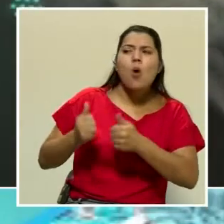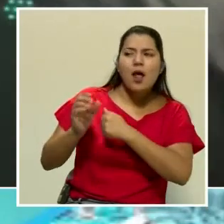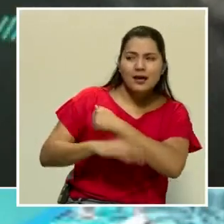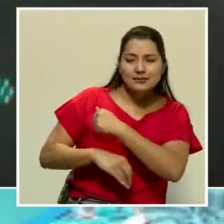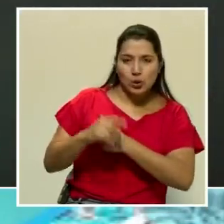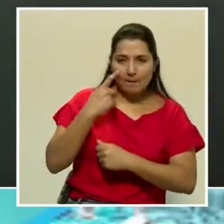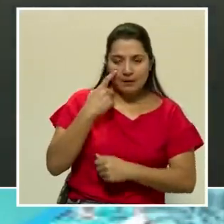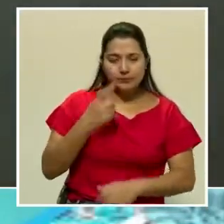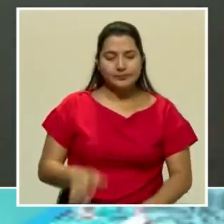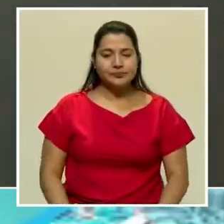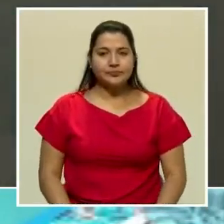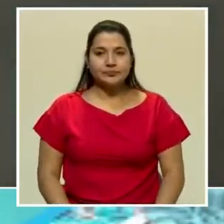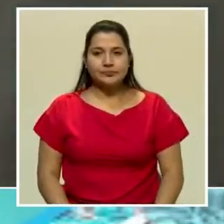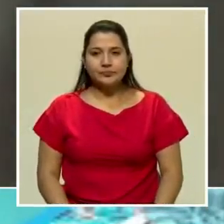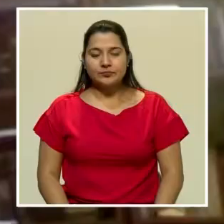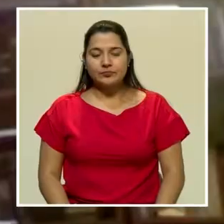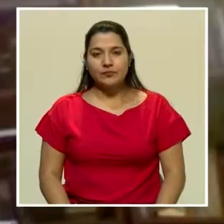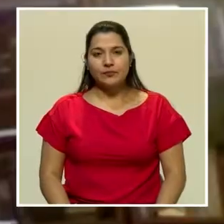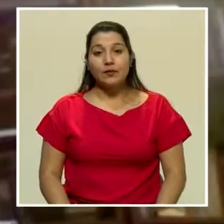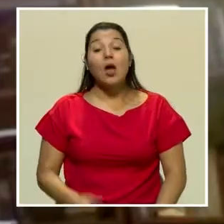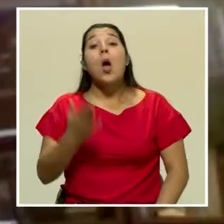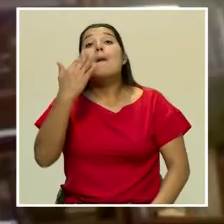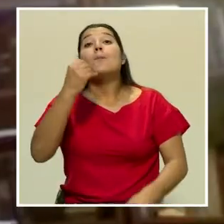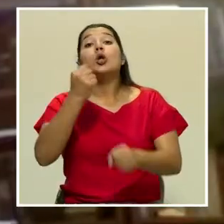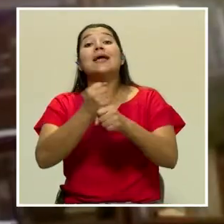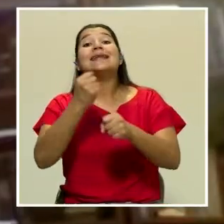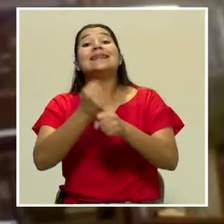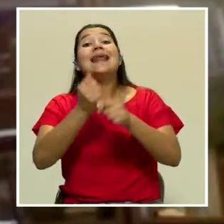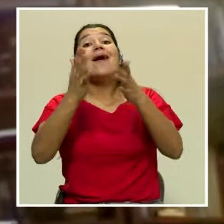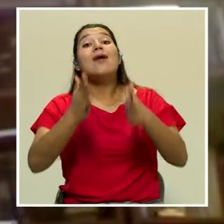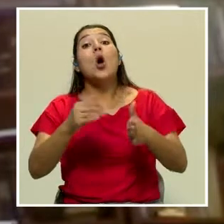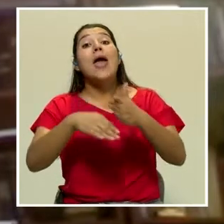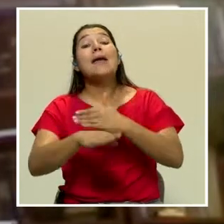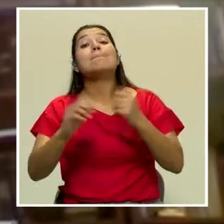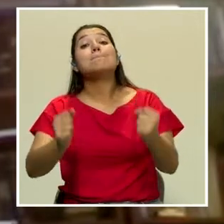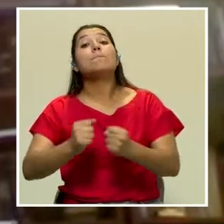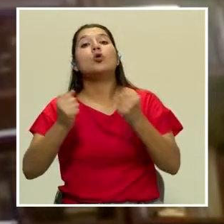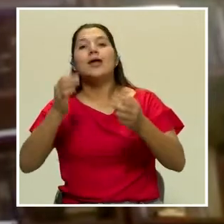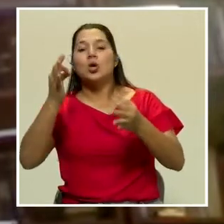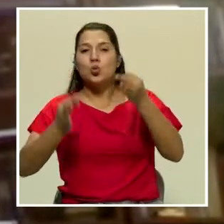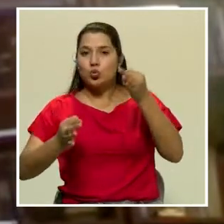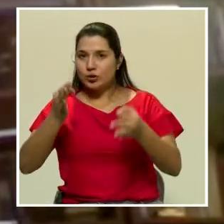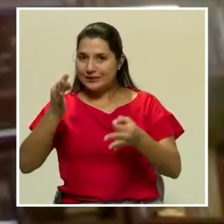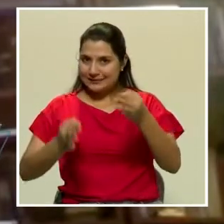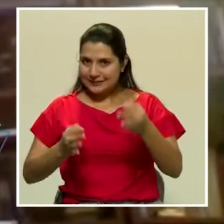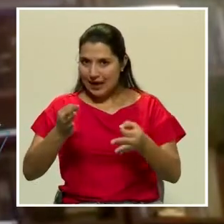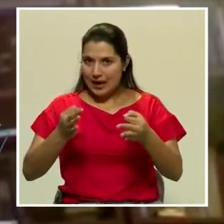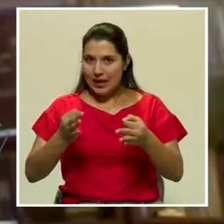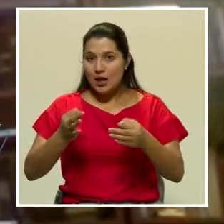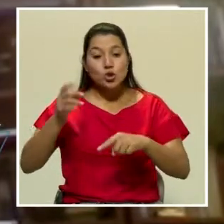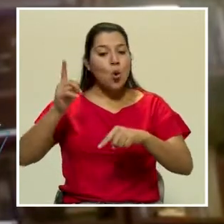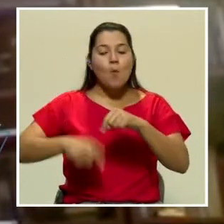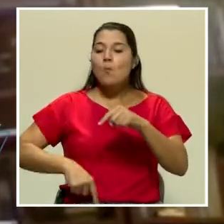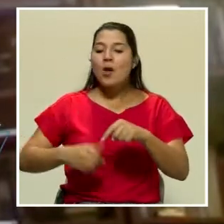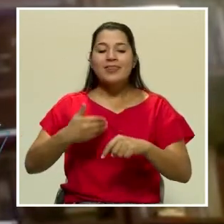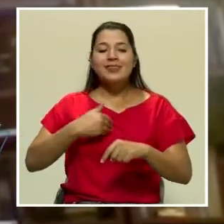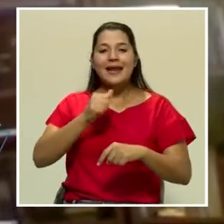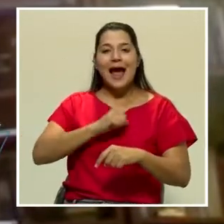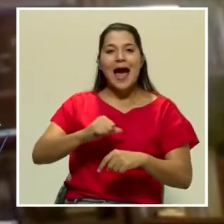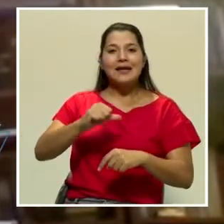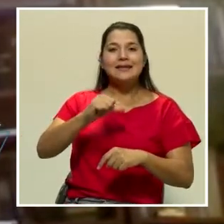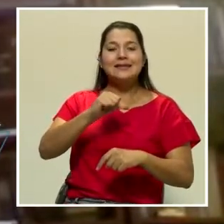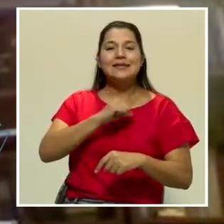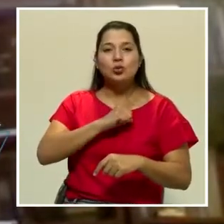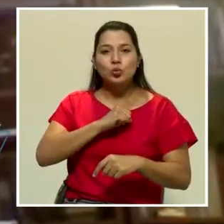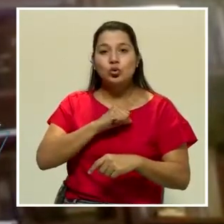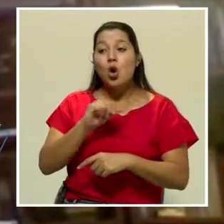dijeron. Porque los funcionarios judiciales tienen prohibición de actuar como abogados fuera de